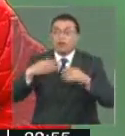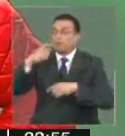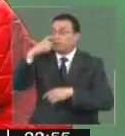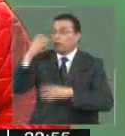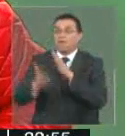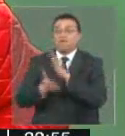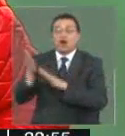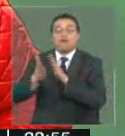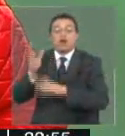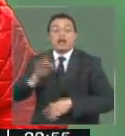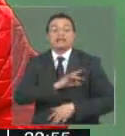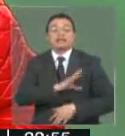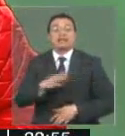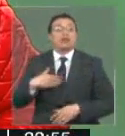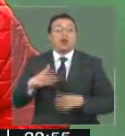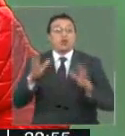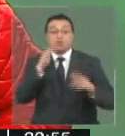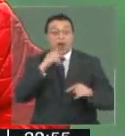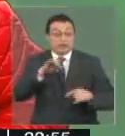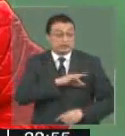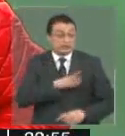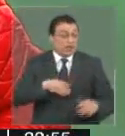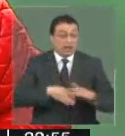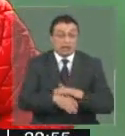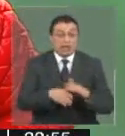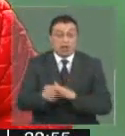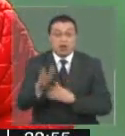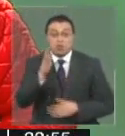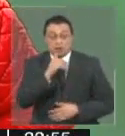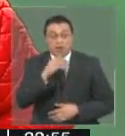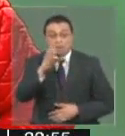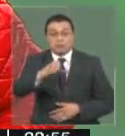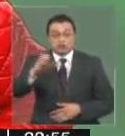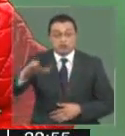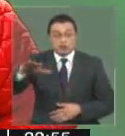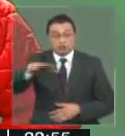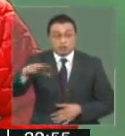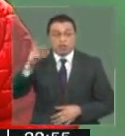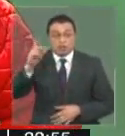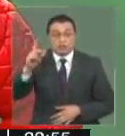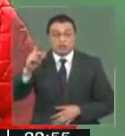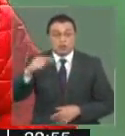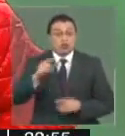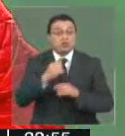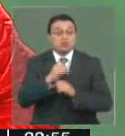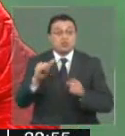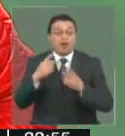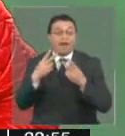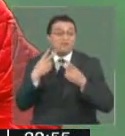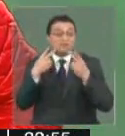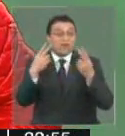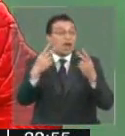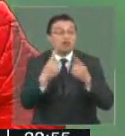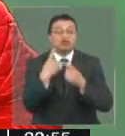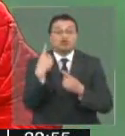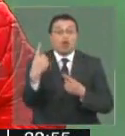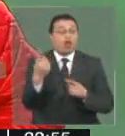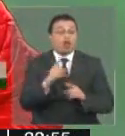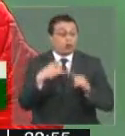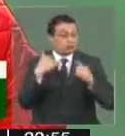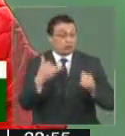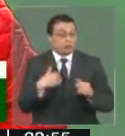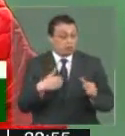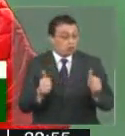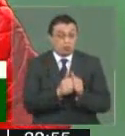Chile porque no tengo lugares accesibles acá. Y las personas en situación de discapacidad jamás viajamos solos, independiente del